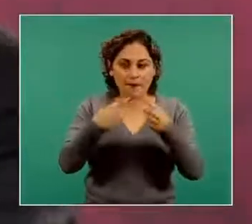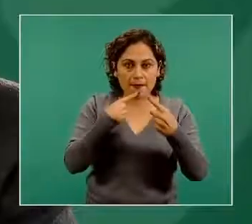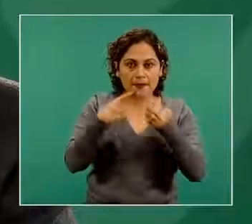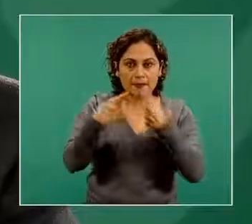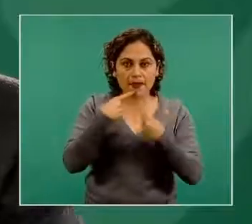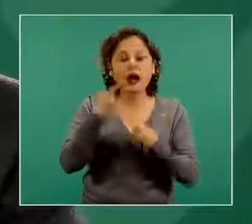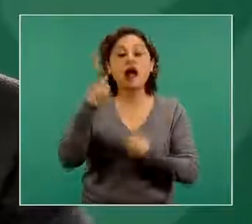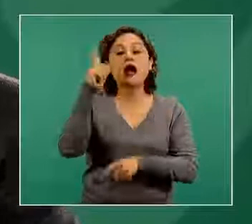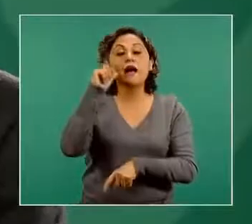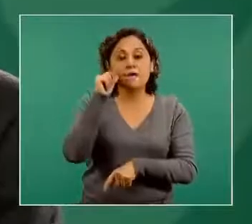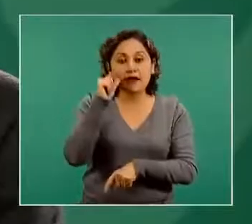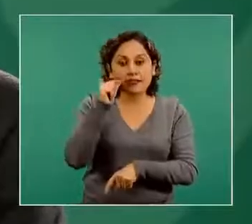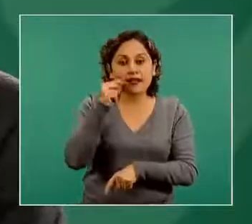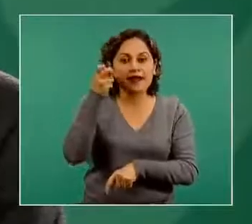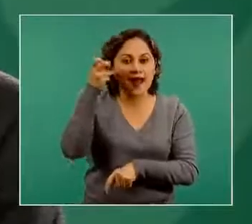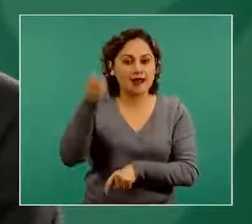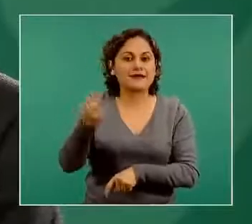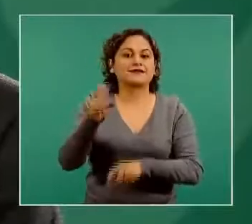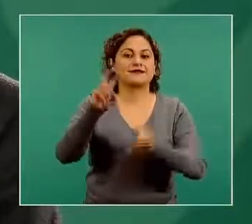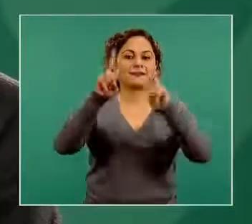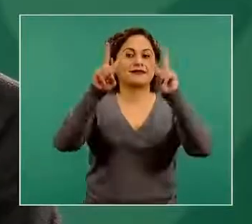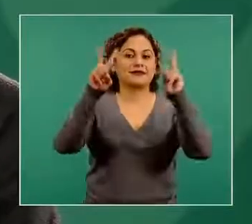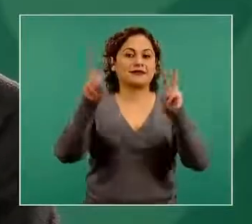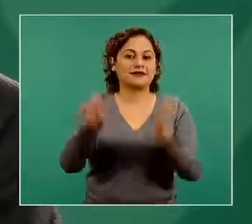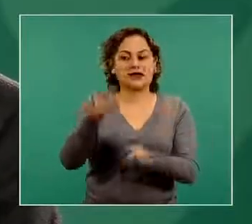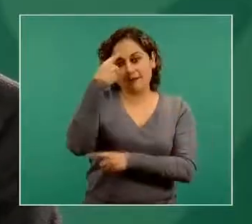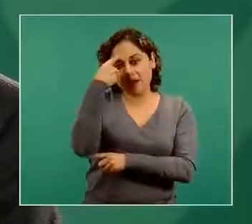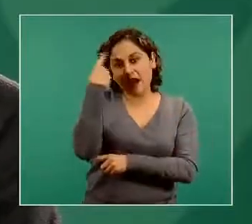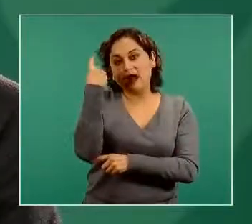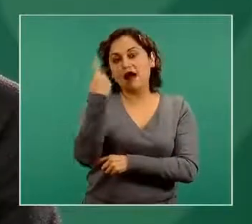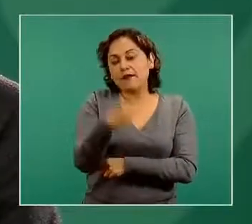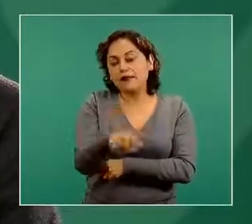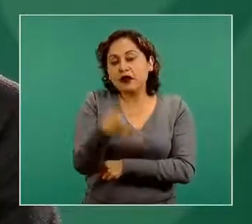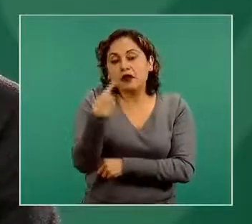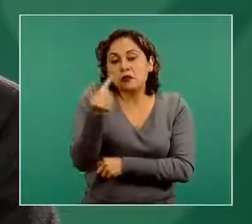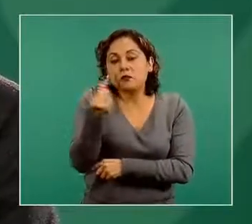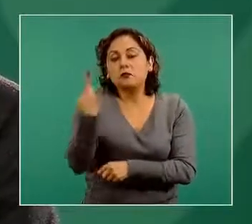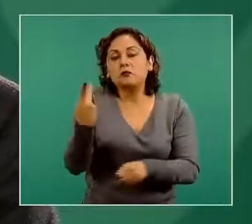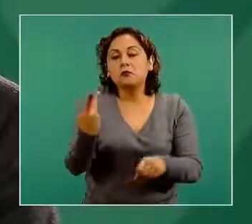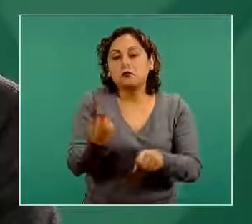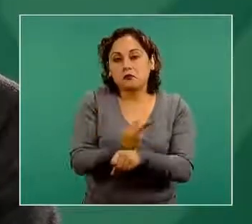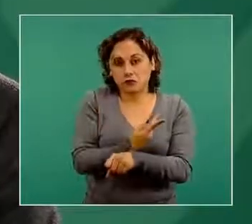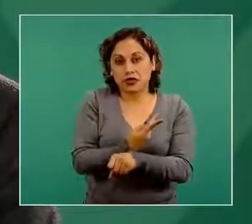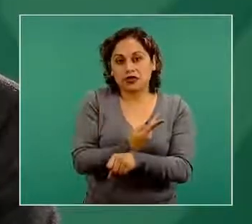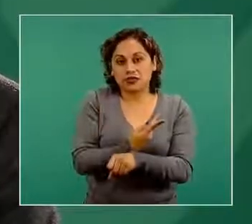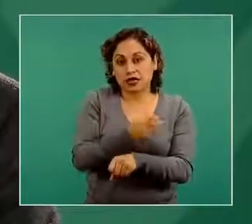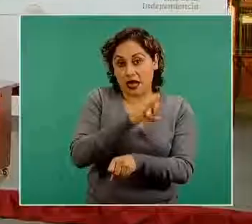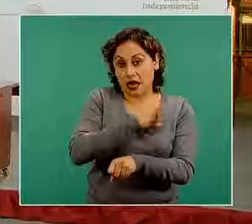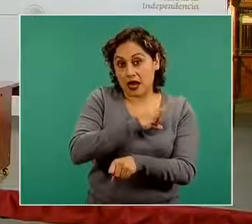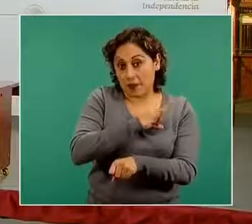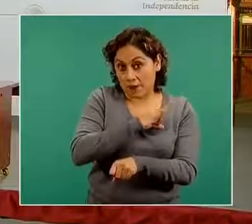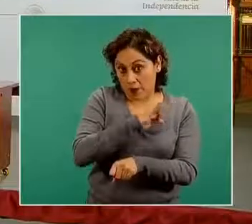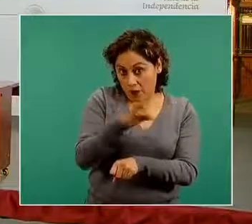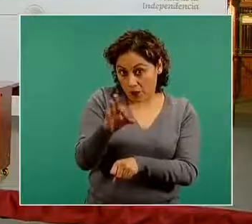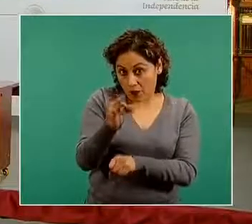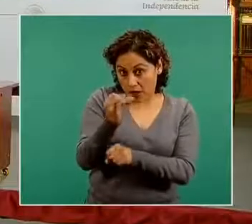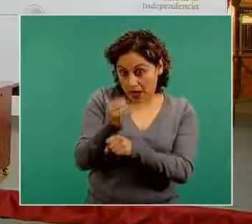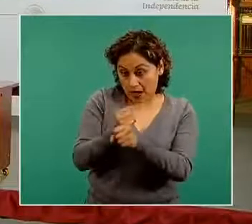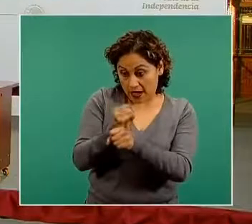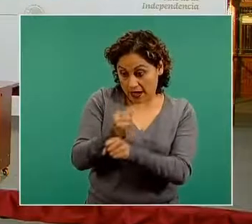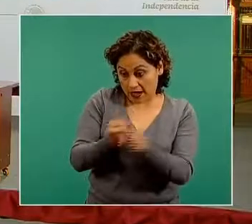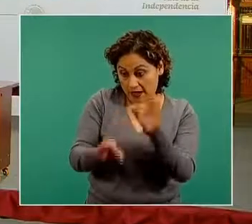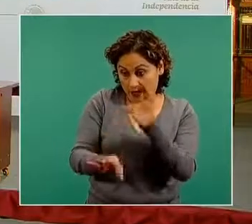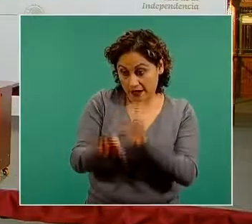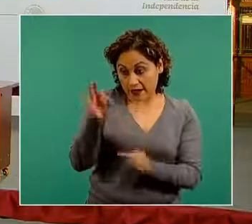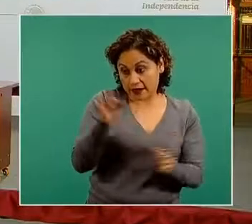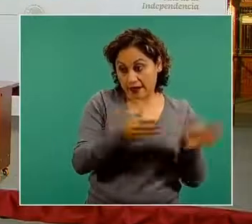los distintos temas, está este asunto de si se puede o no soportar en la evidencia científica el diferimiento